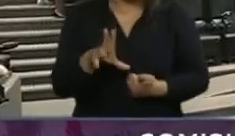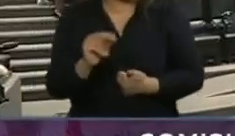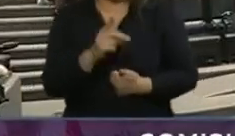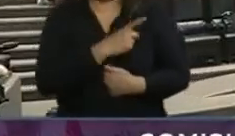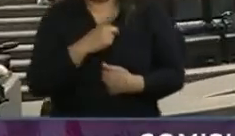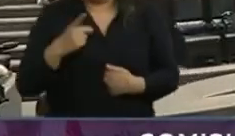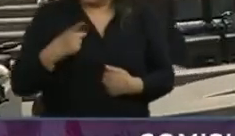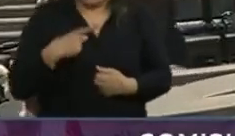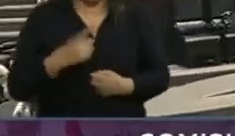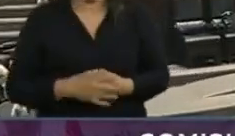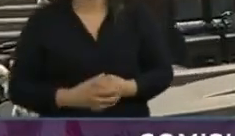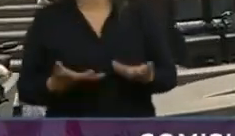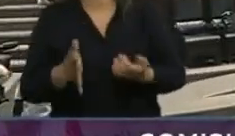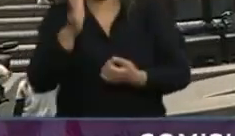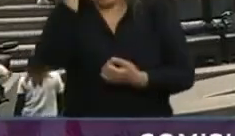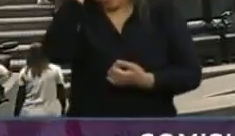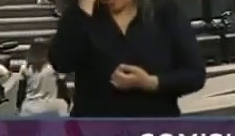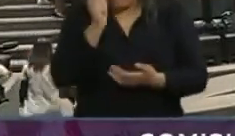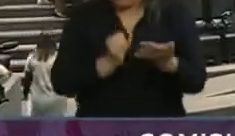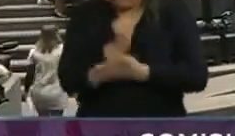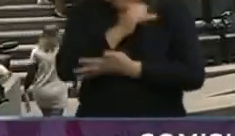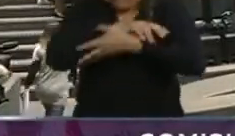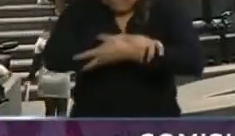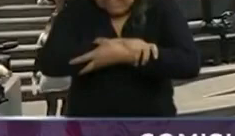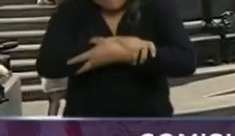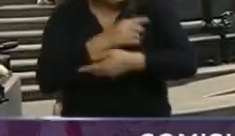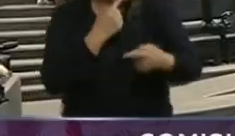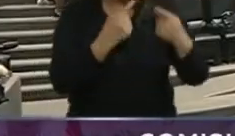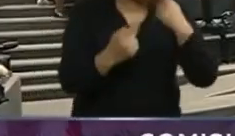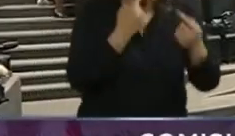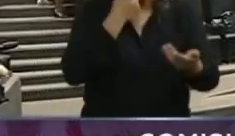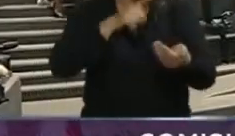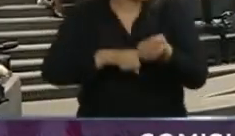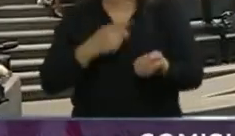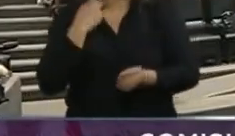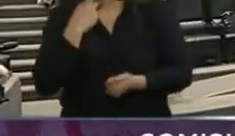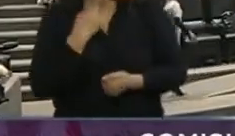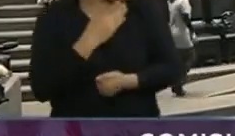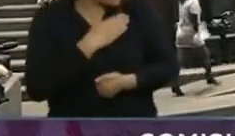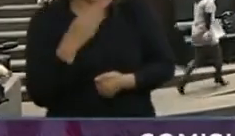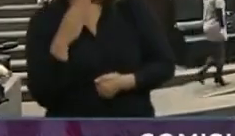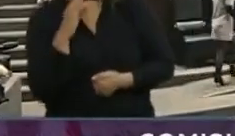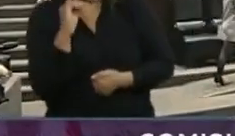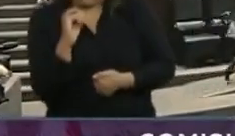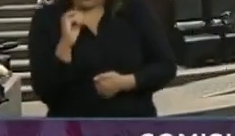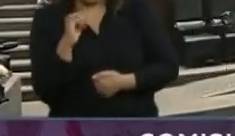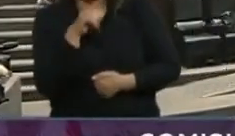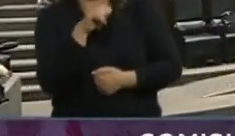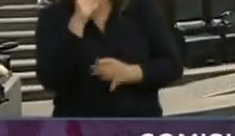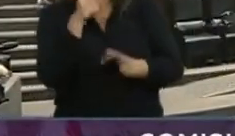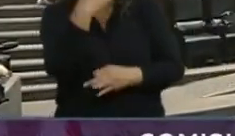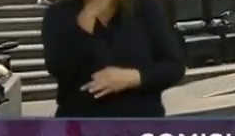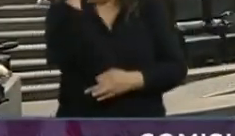Y los pactos en política son buenos. Desde la filosofía, el contrato social de Rousseau,